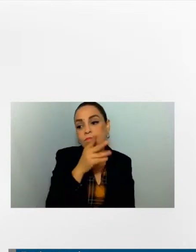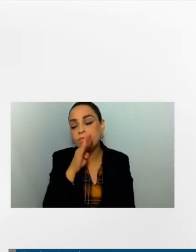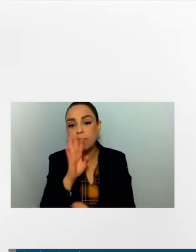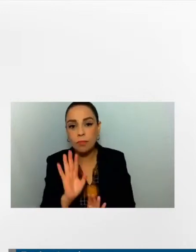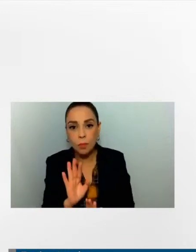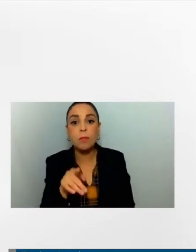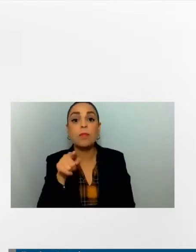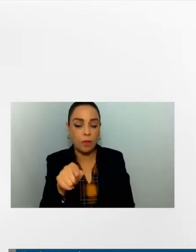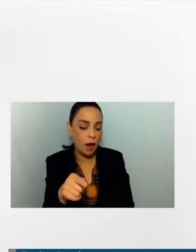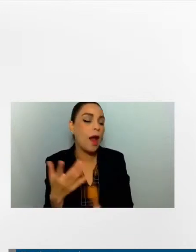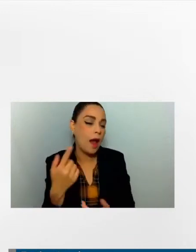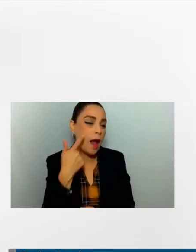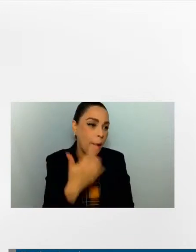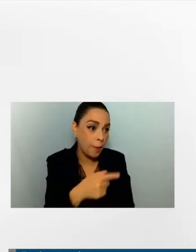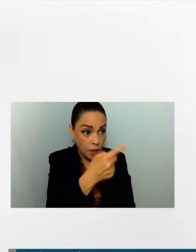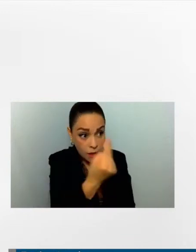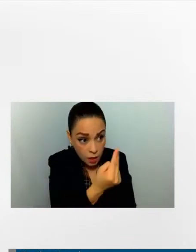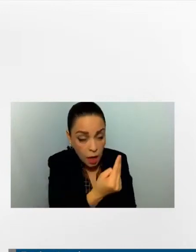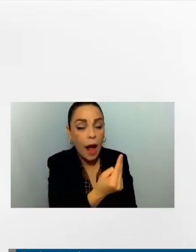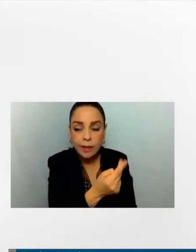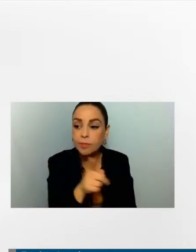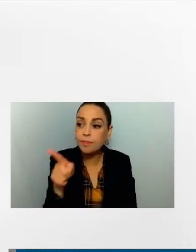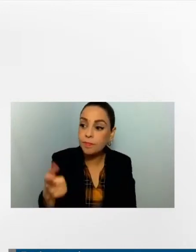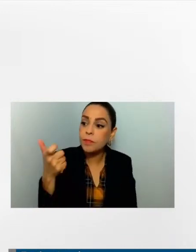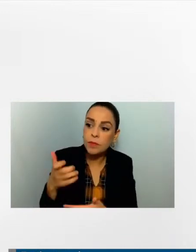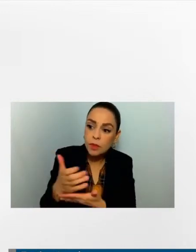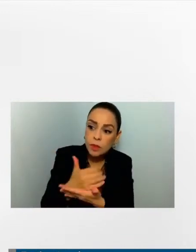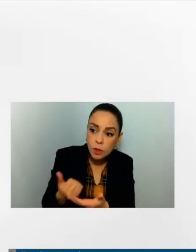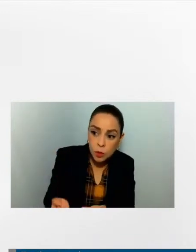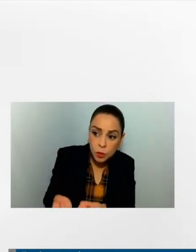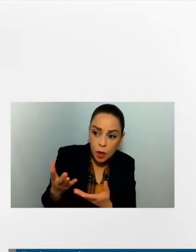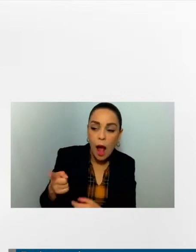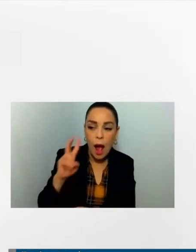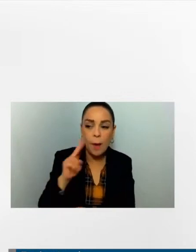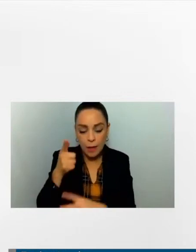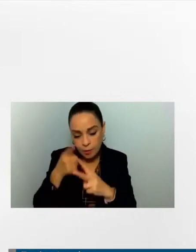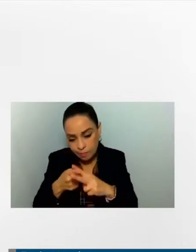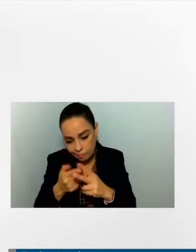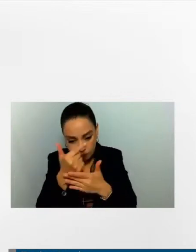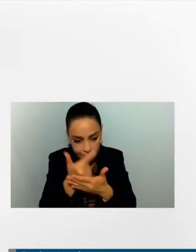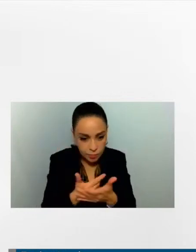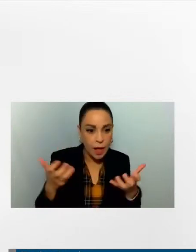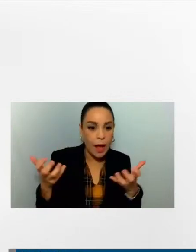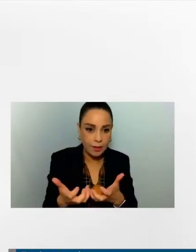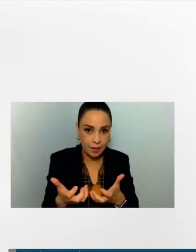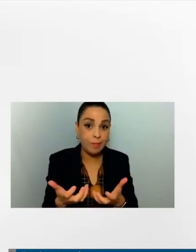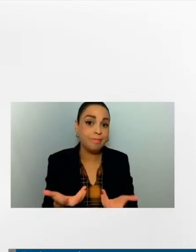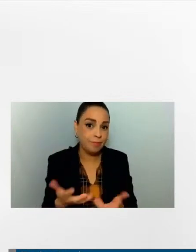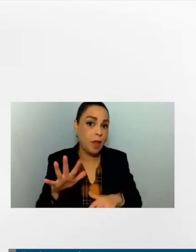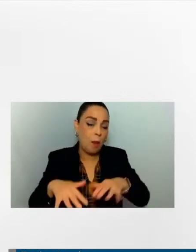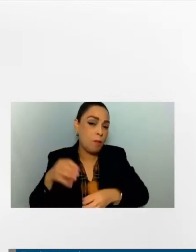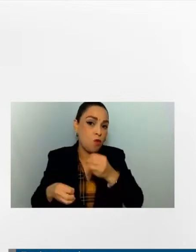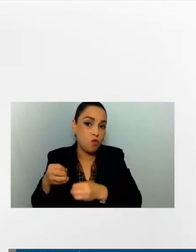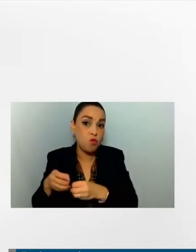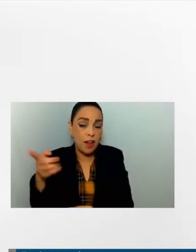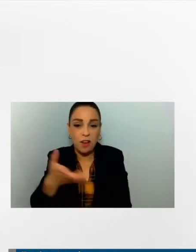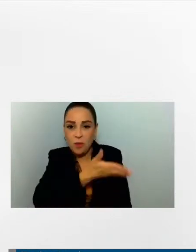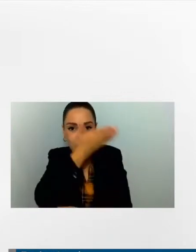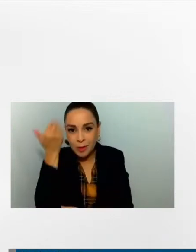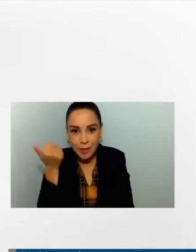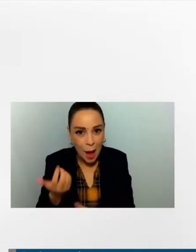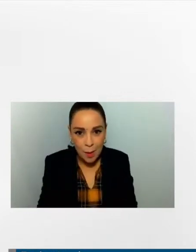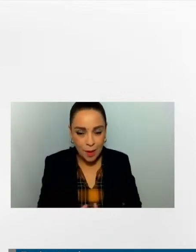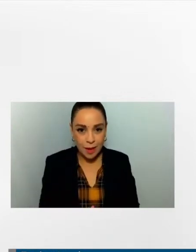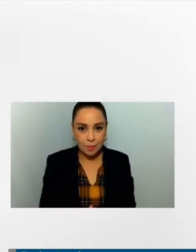es la capacidad económica, ¿no? Y por otro lado, bueno, así como ya nada más en la